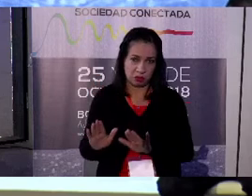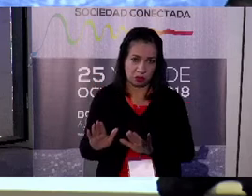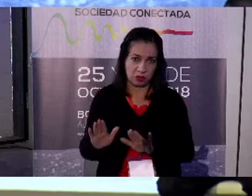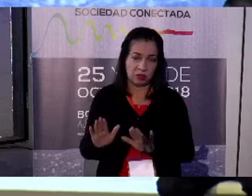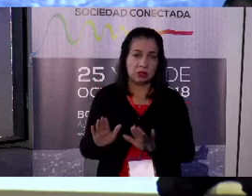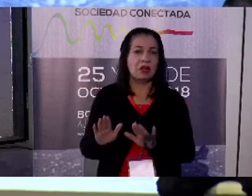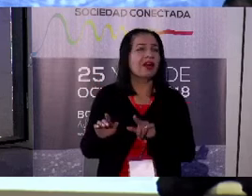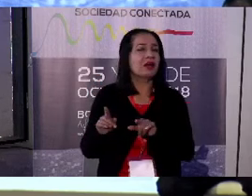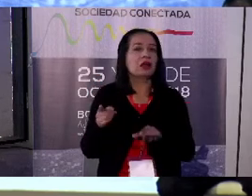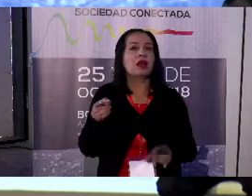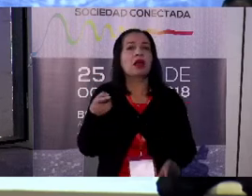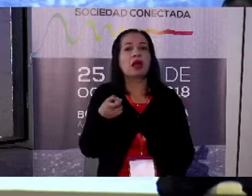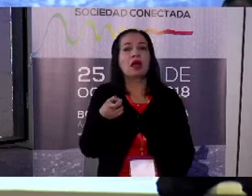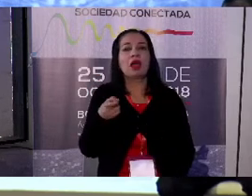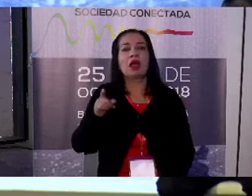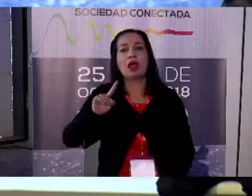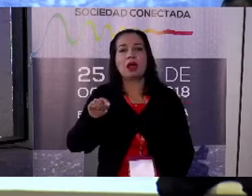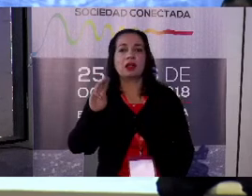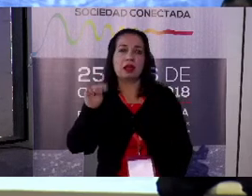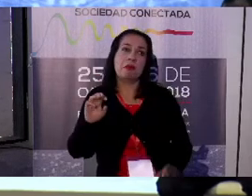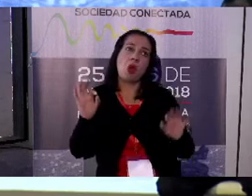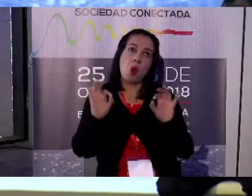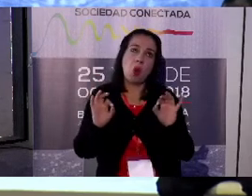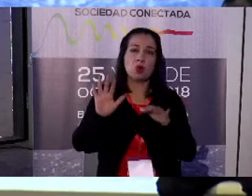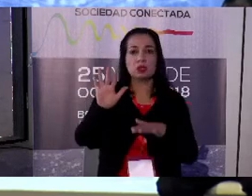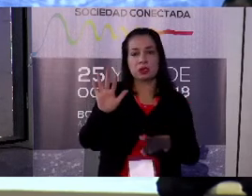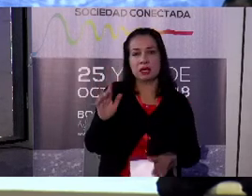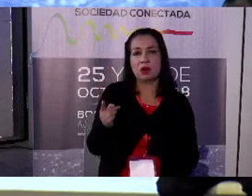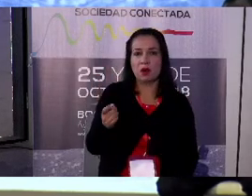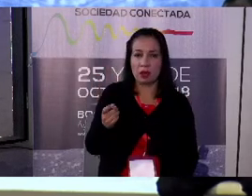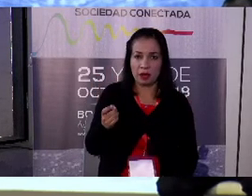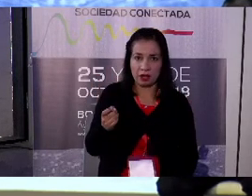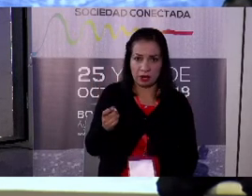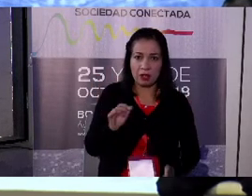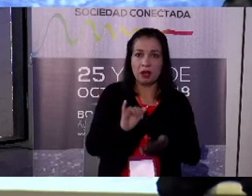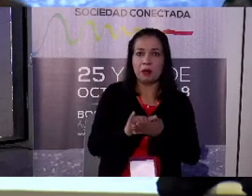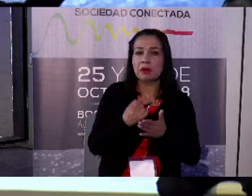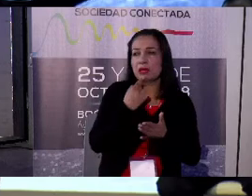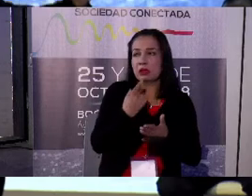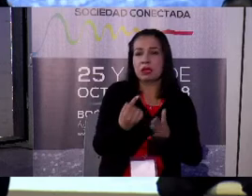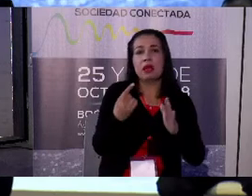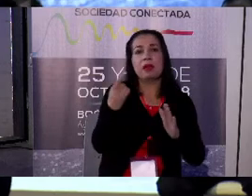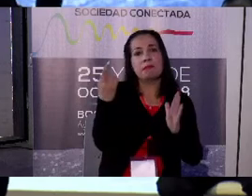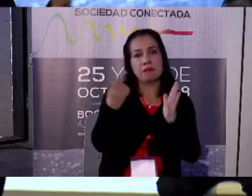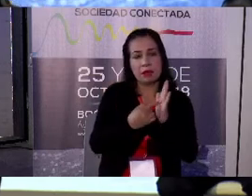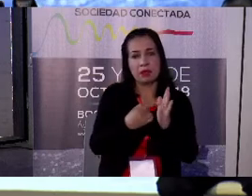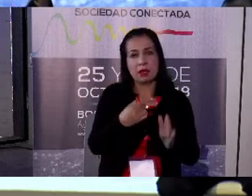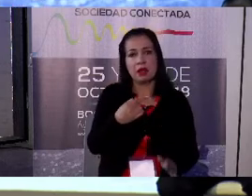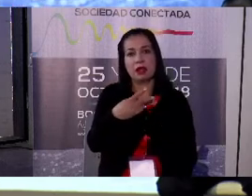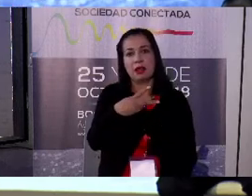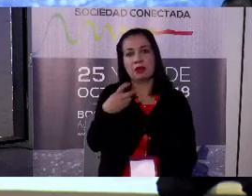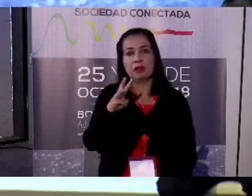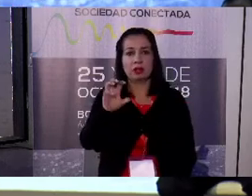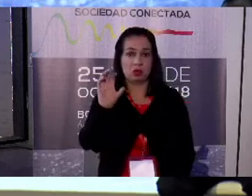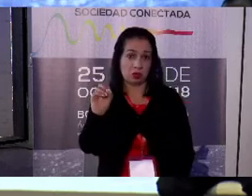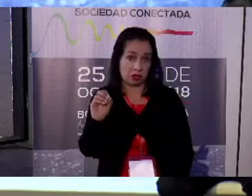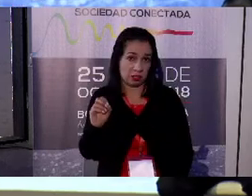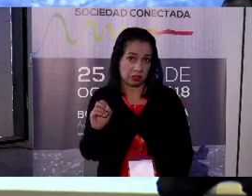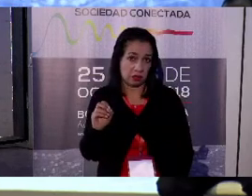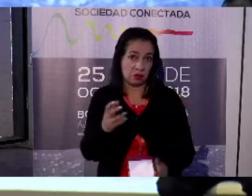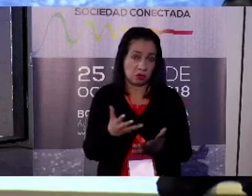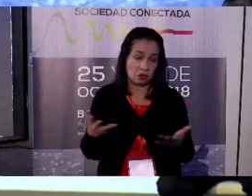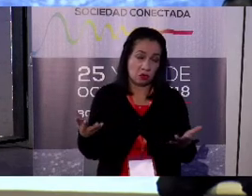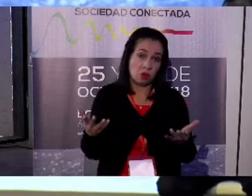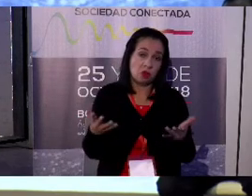gcm o 5g Américas pero la uit dice 1280 ya por ahí empiezan a poner las cosas más a